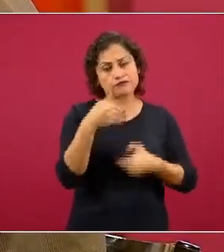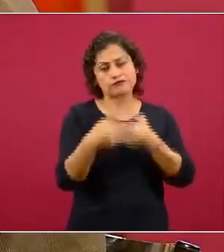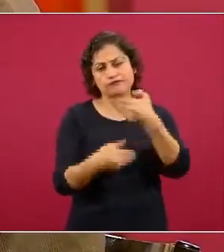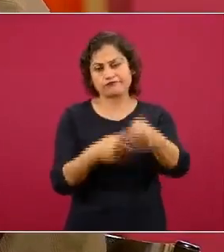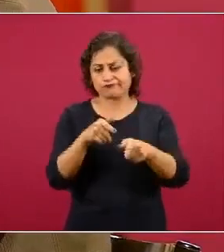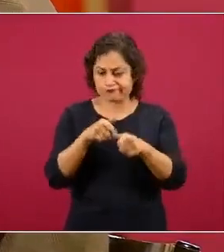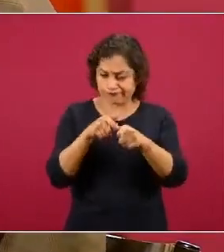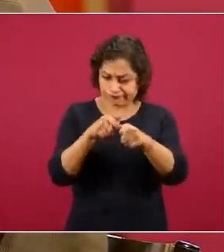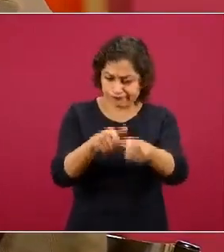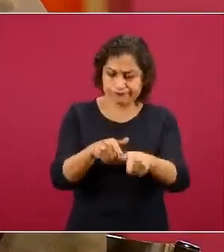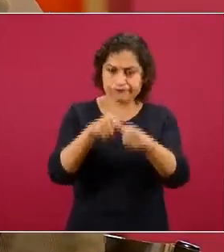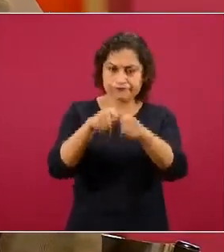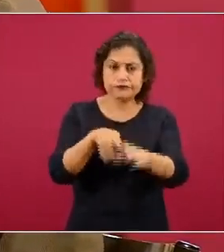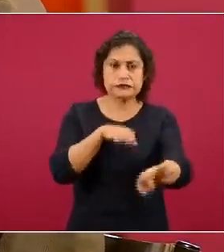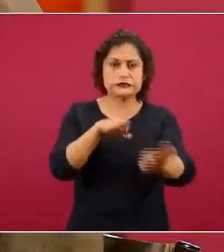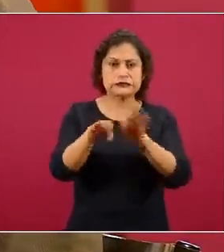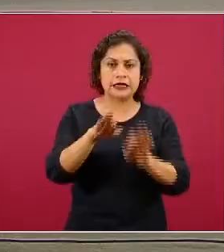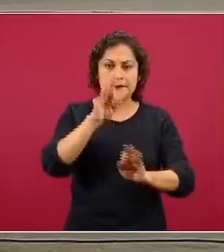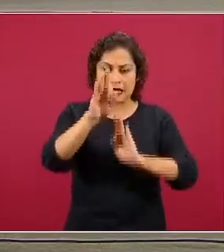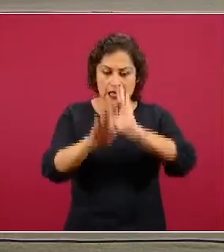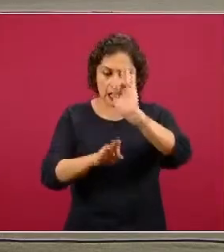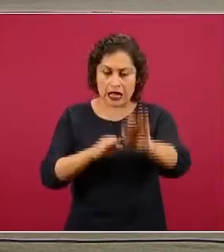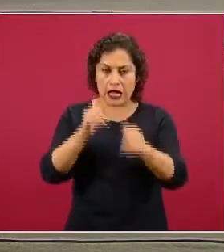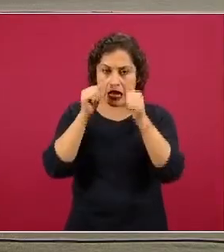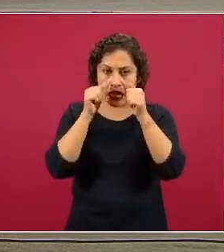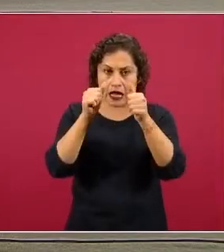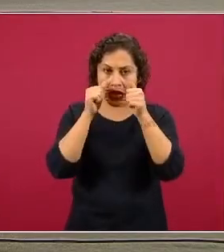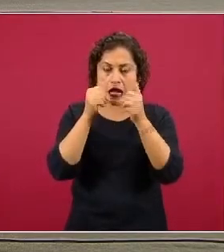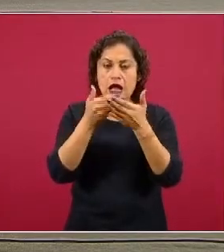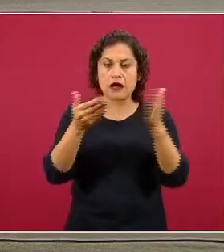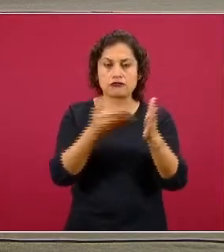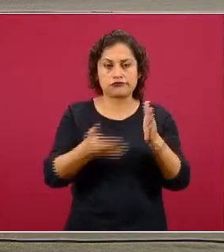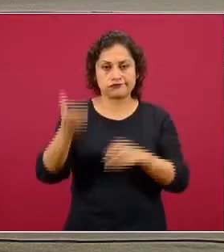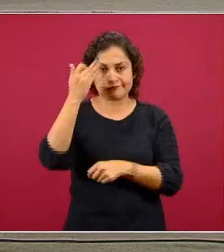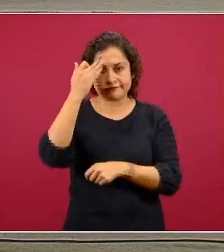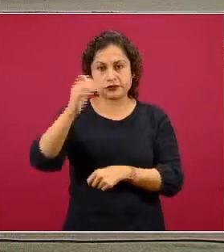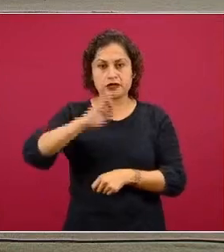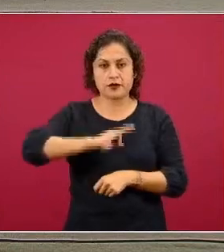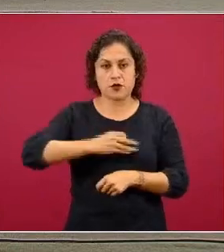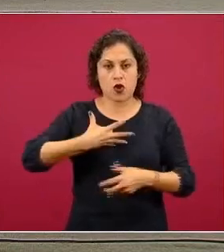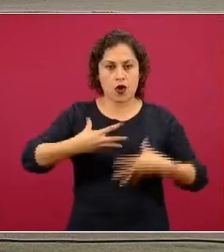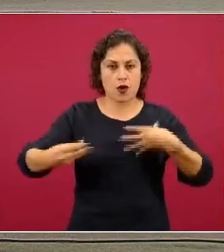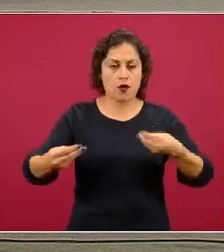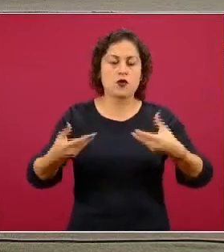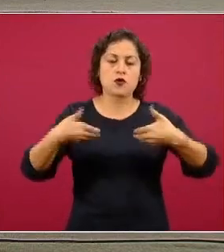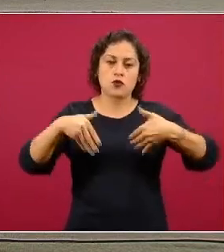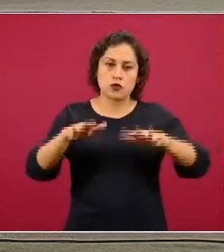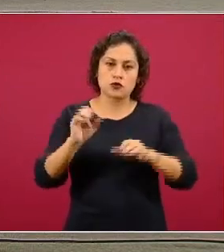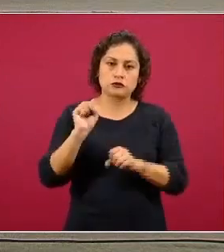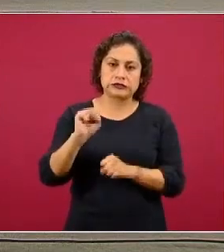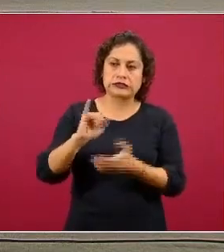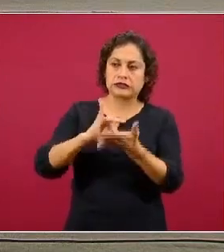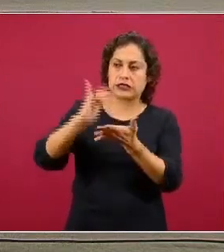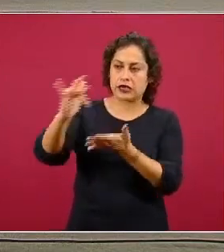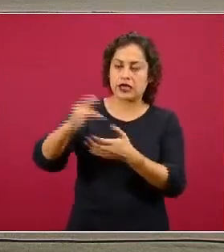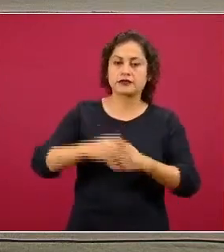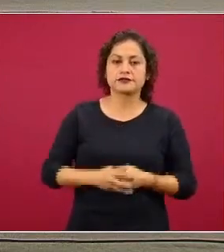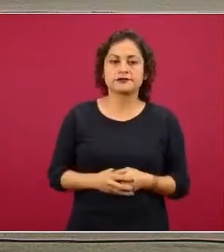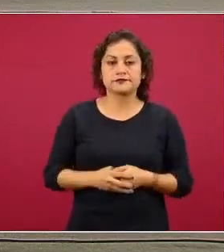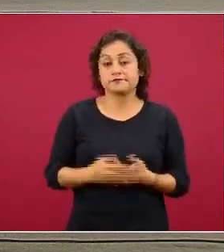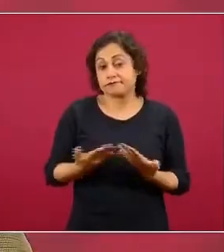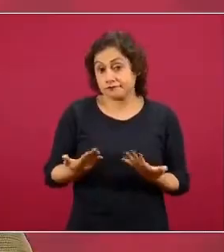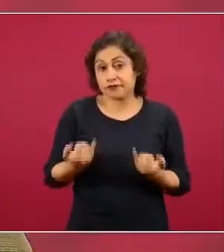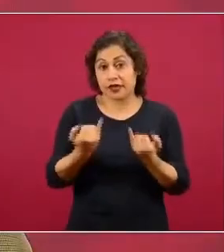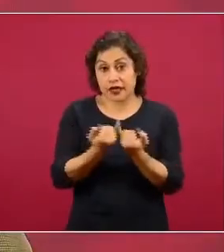trabajando en la primera línea de batalla de esta pandemia. Sí, en efecto, al igual que la población en general, pero